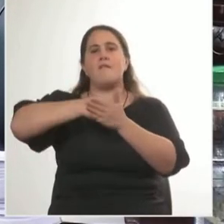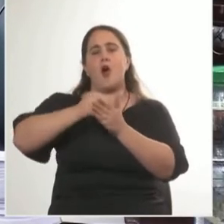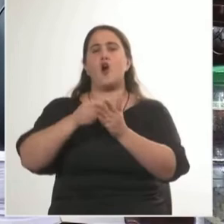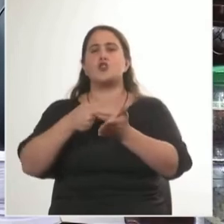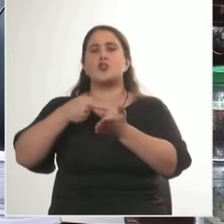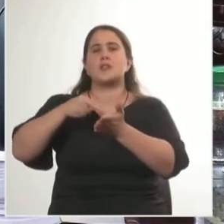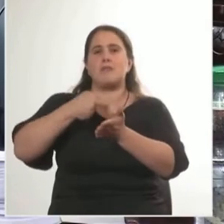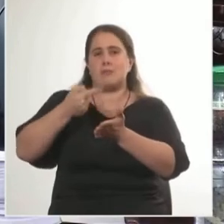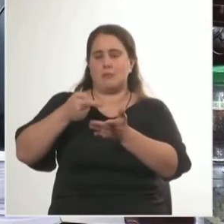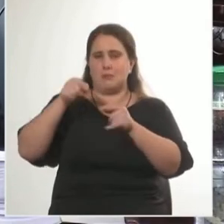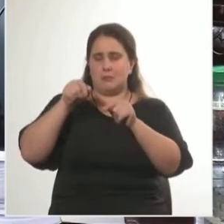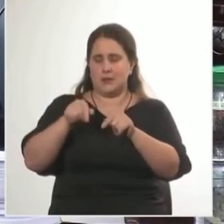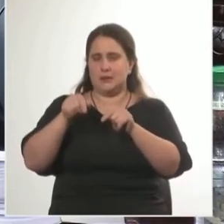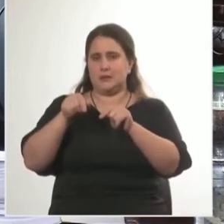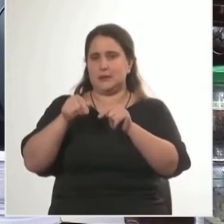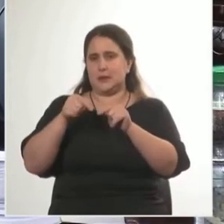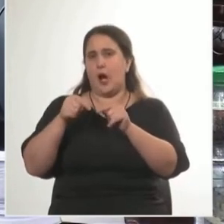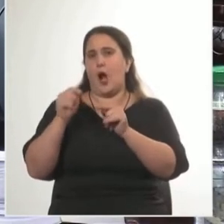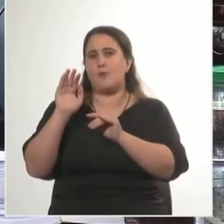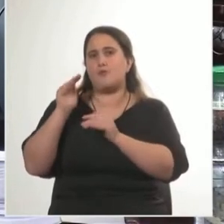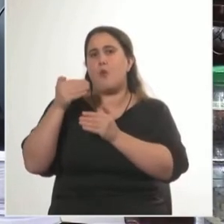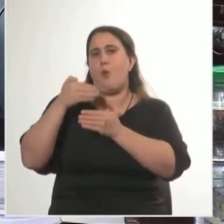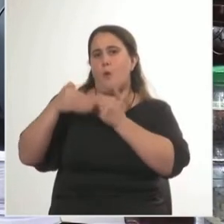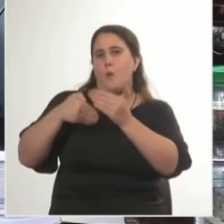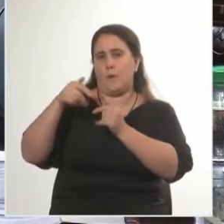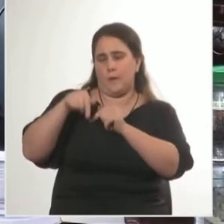Central en este proceso.